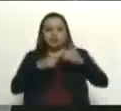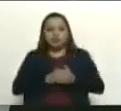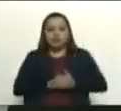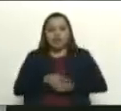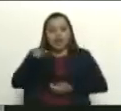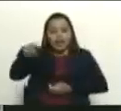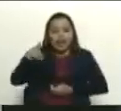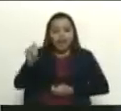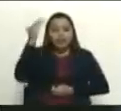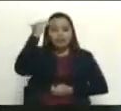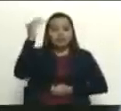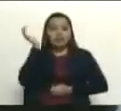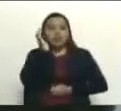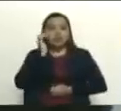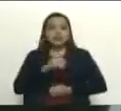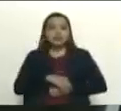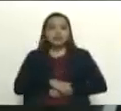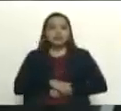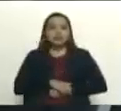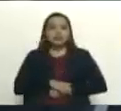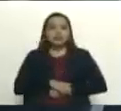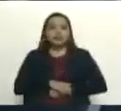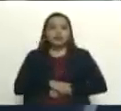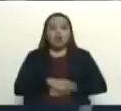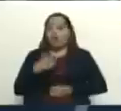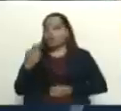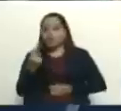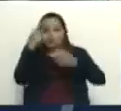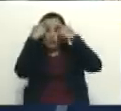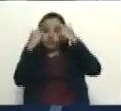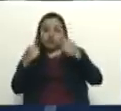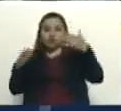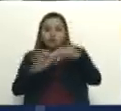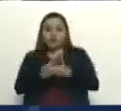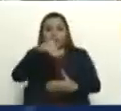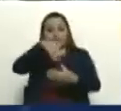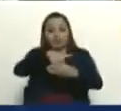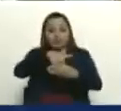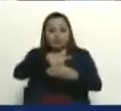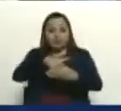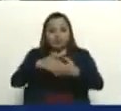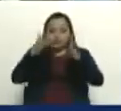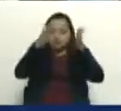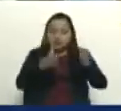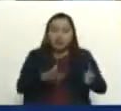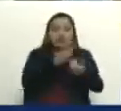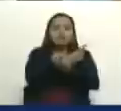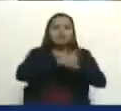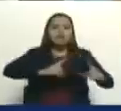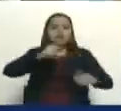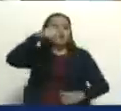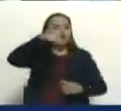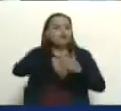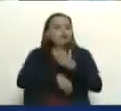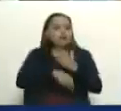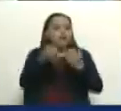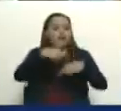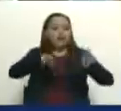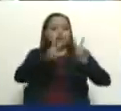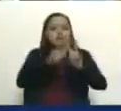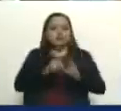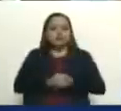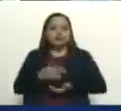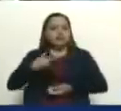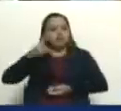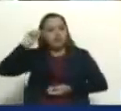estuvo Tibisay, no como una técnica, sino como una demócrata profunda. Y yo